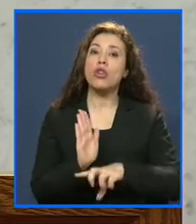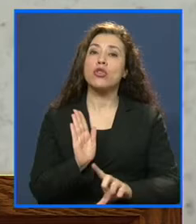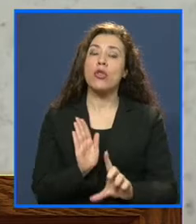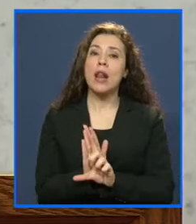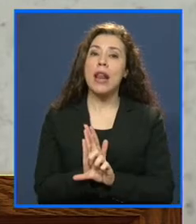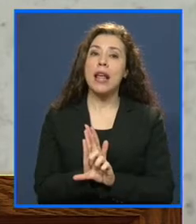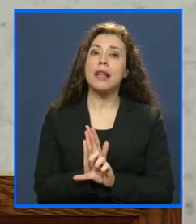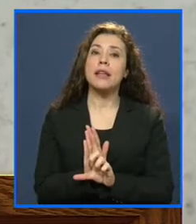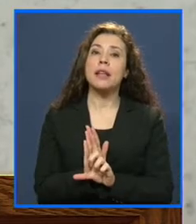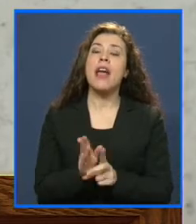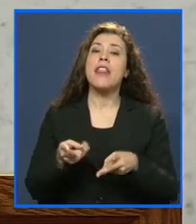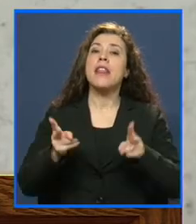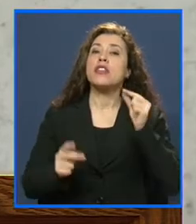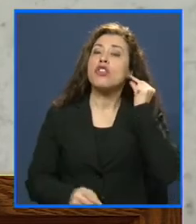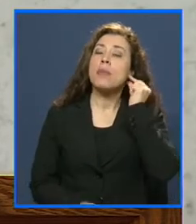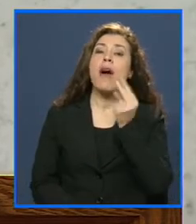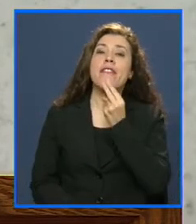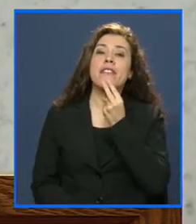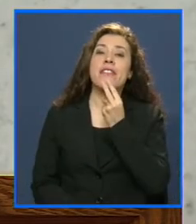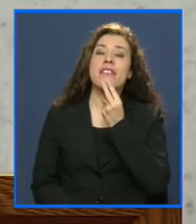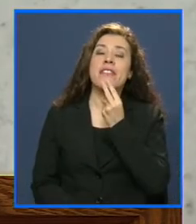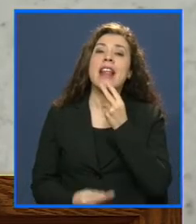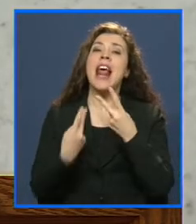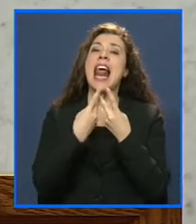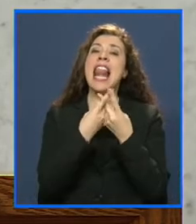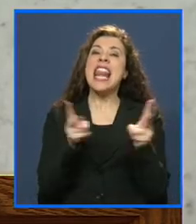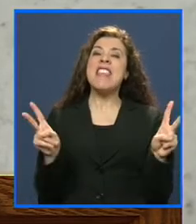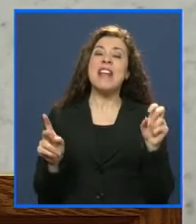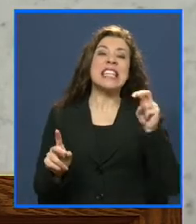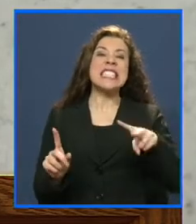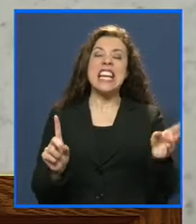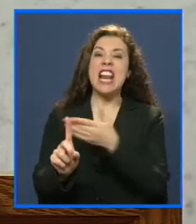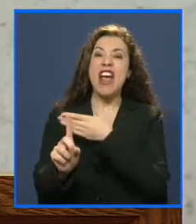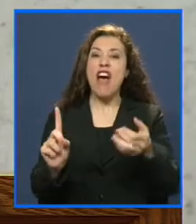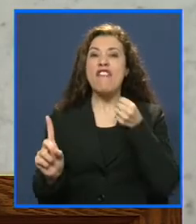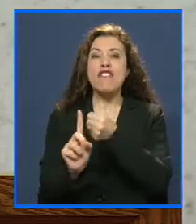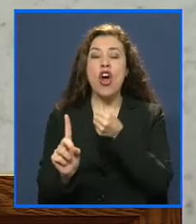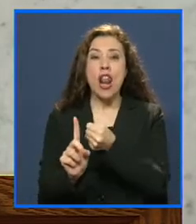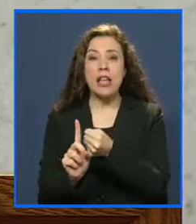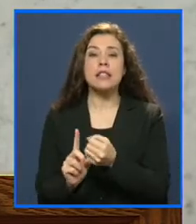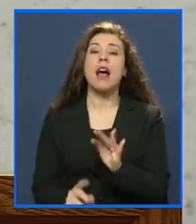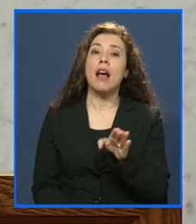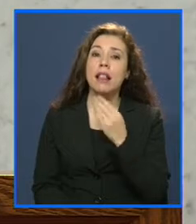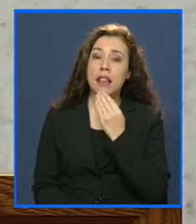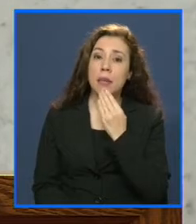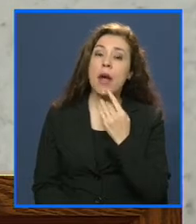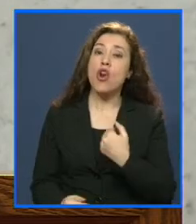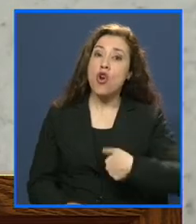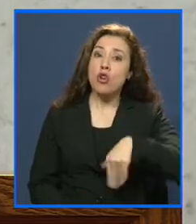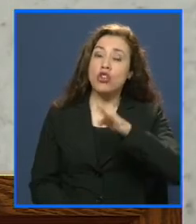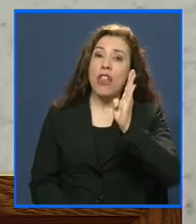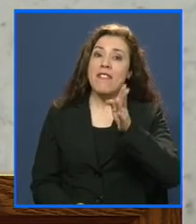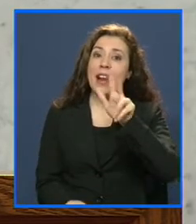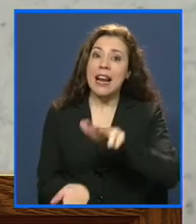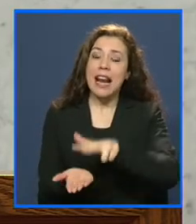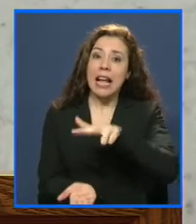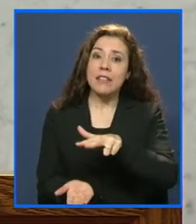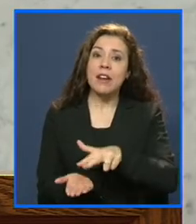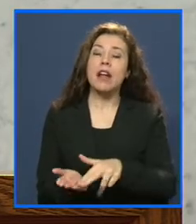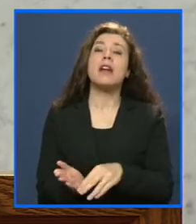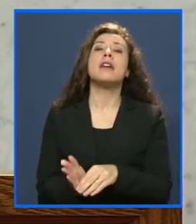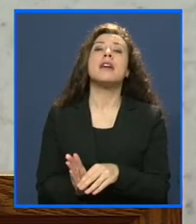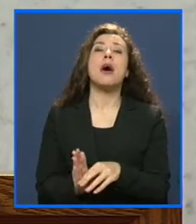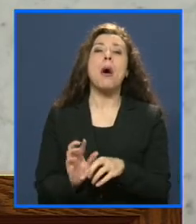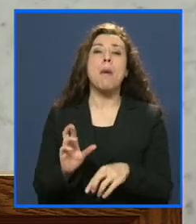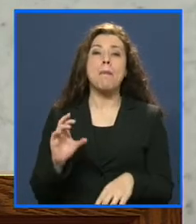el derecho de las mujeres a vivir una vida libre de violencia junto con ello es nuestro deber ratificar el protocolo